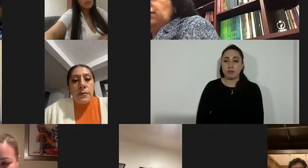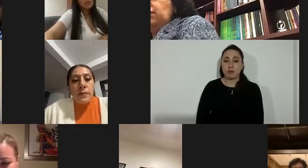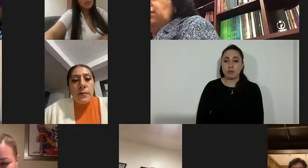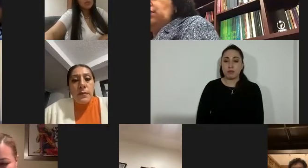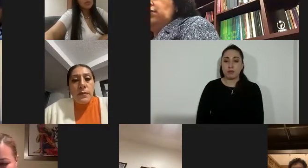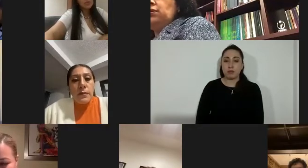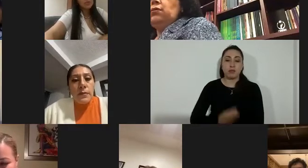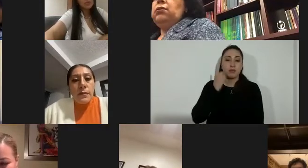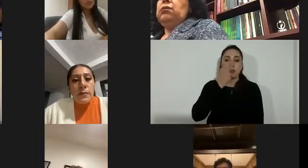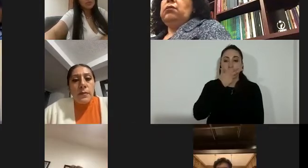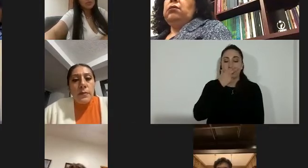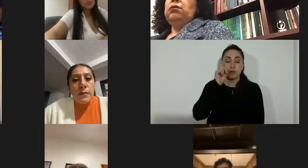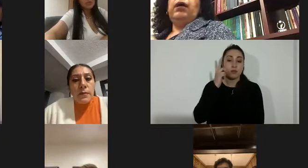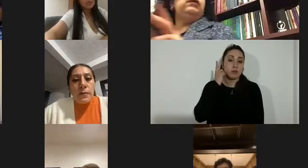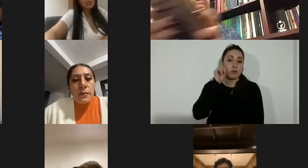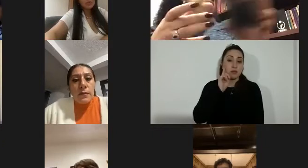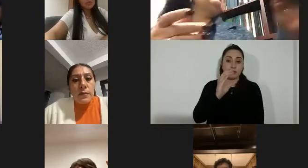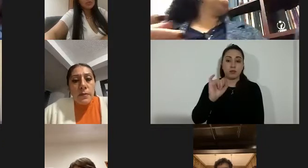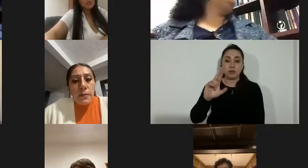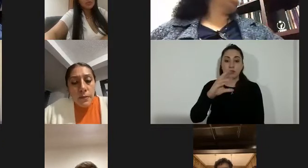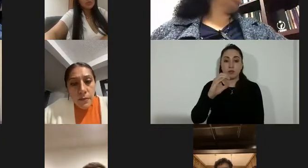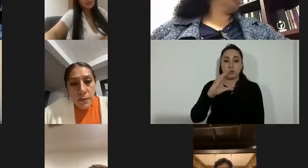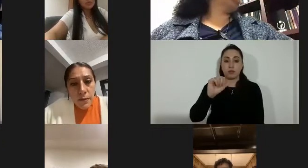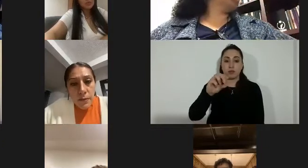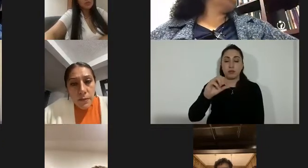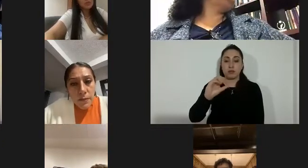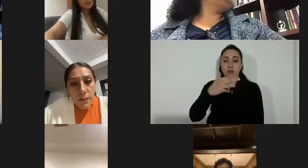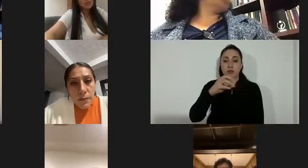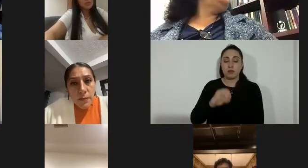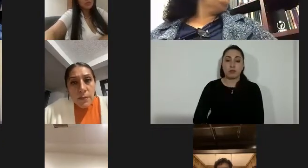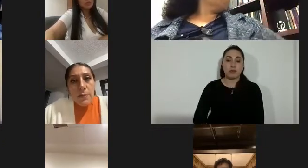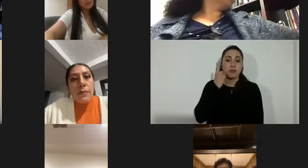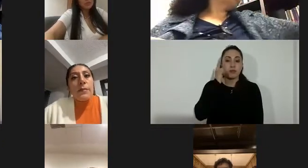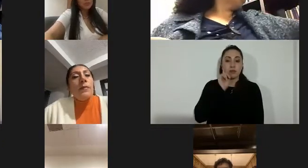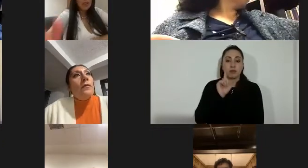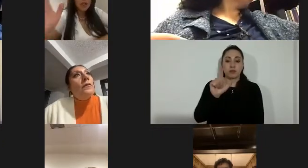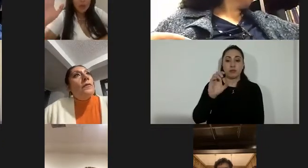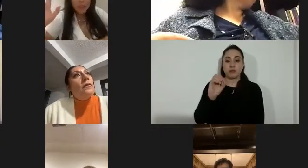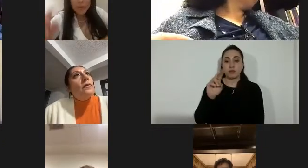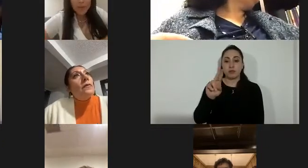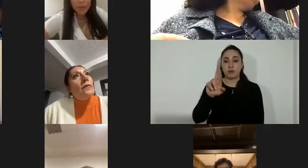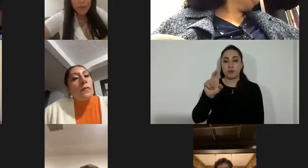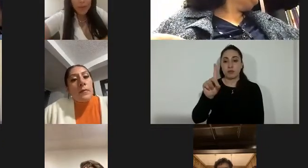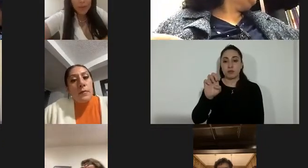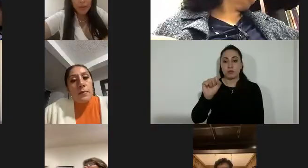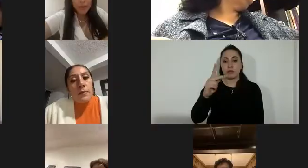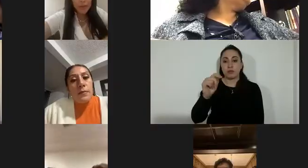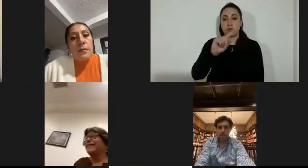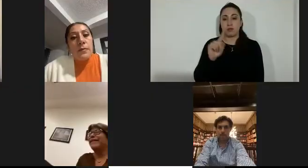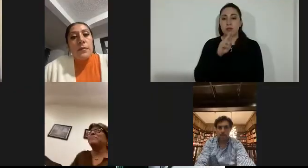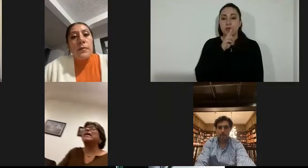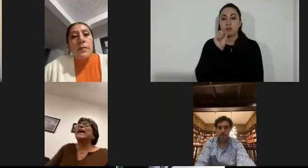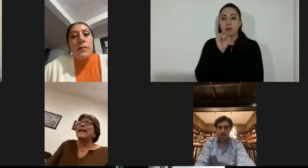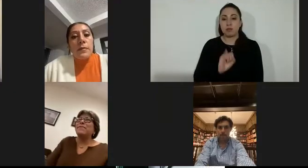Diputada Circe Camacho Bastida. Diputada María de Lourdes Paz Reyes. Lourdes Paz, a favor.